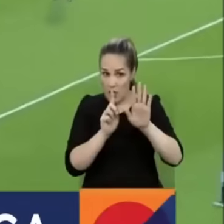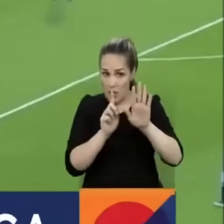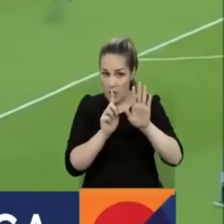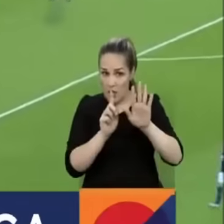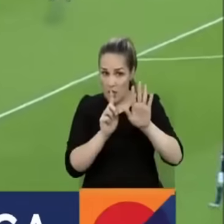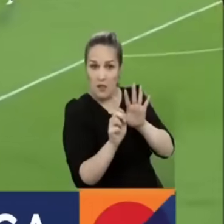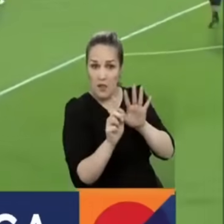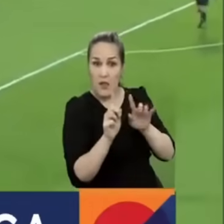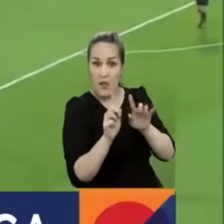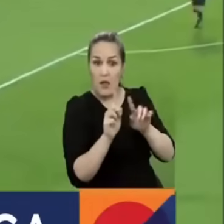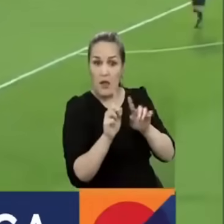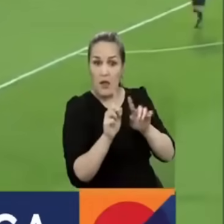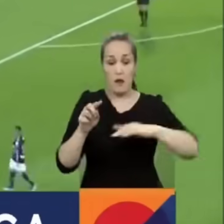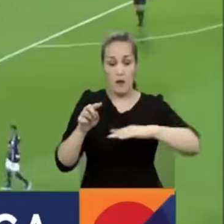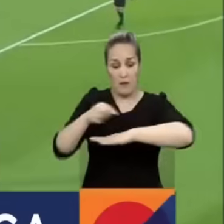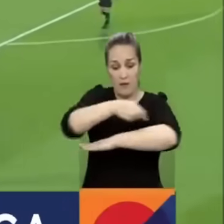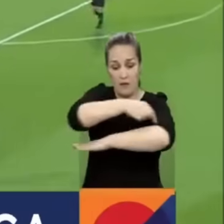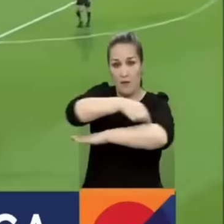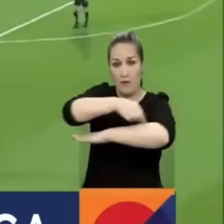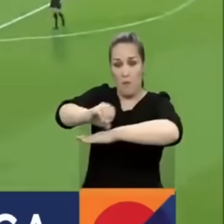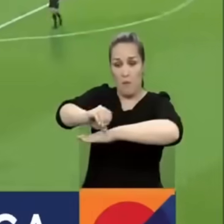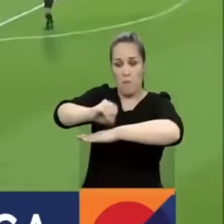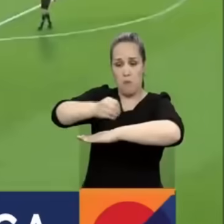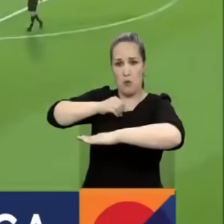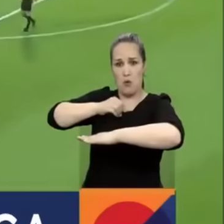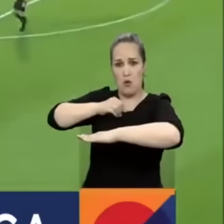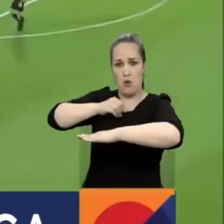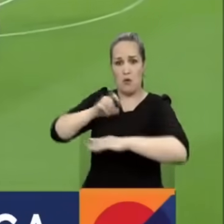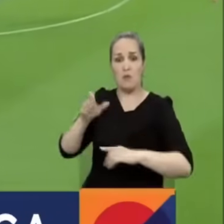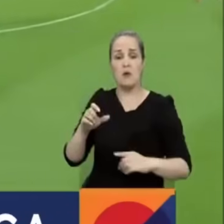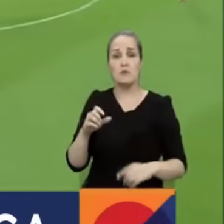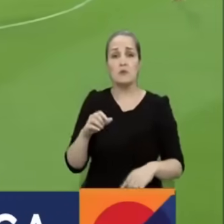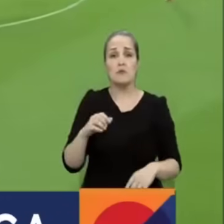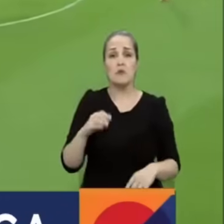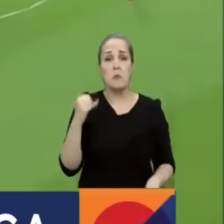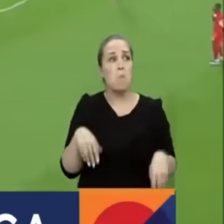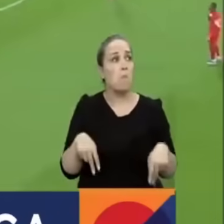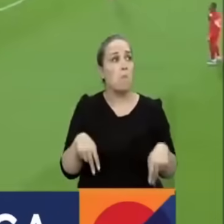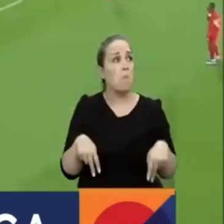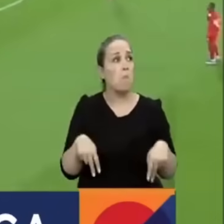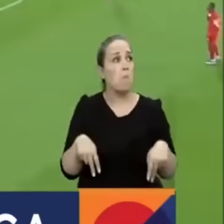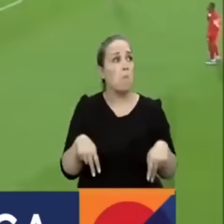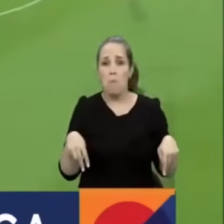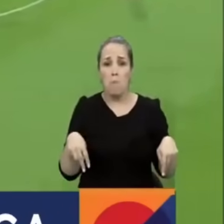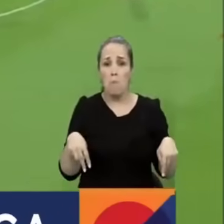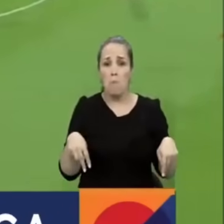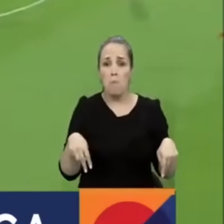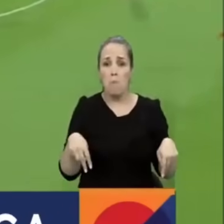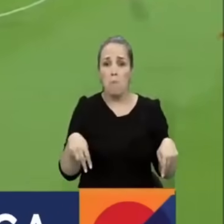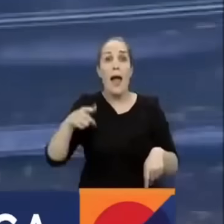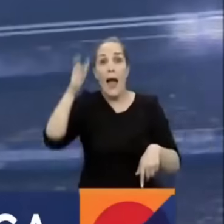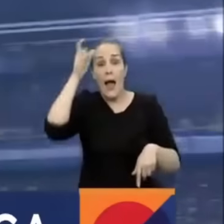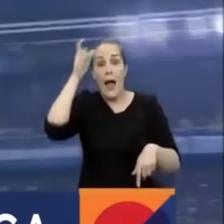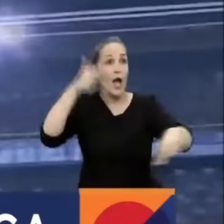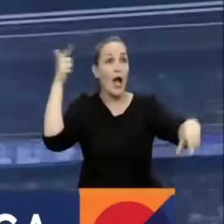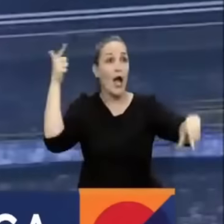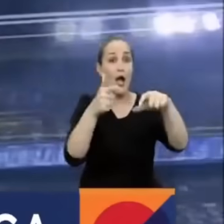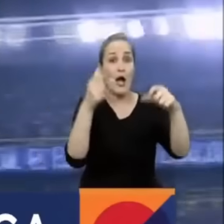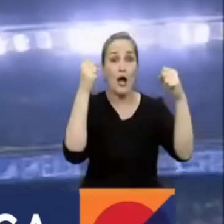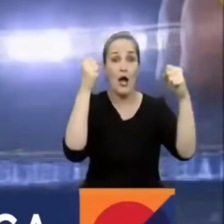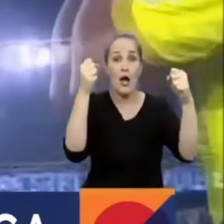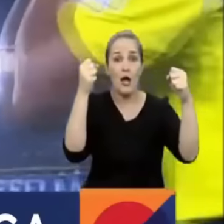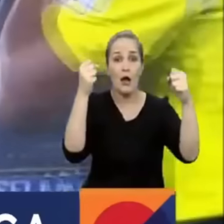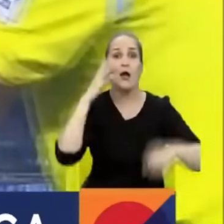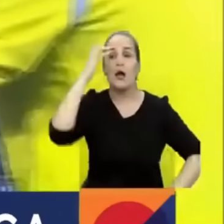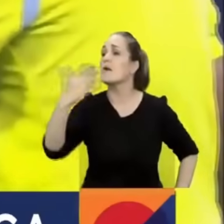la pelota salió y por eso los jugadores de Millonarios se quedaron parados. Los futbolistas de América siguieron jugando y lograron marcar. Por eso